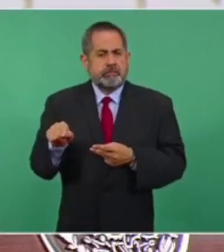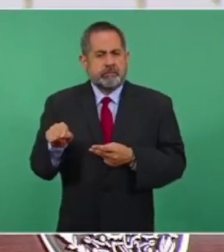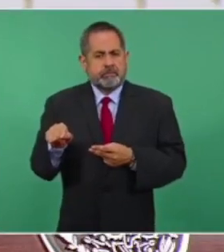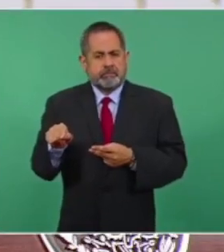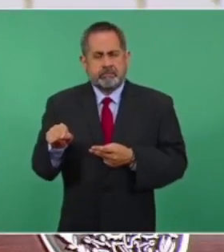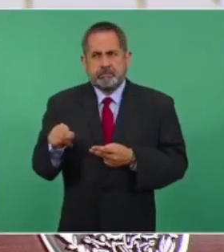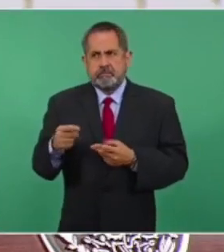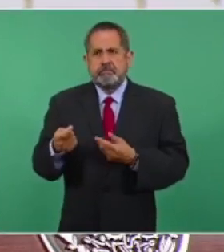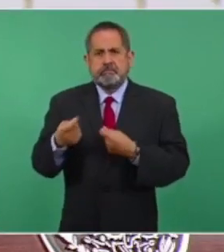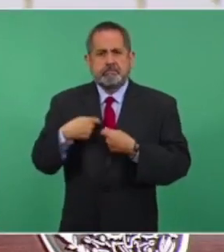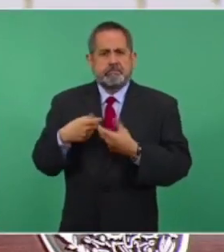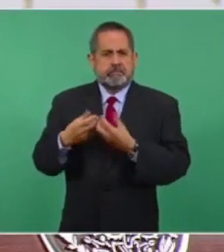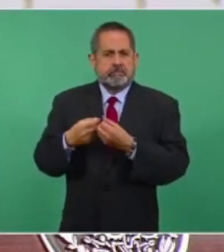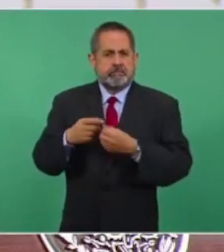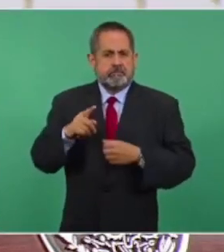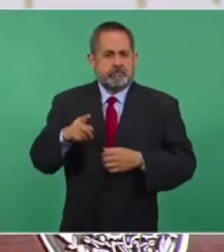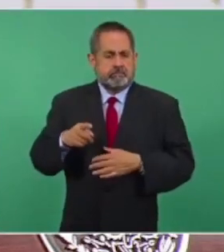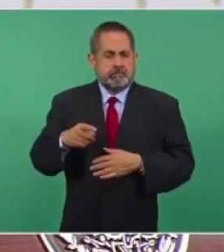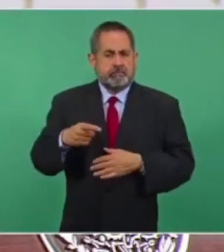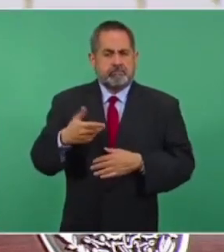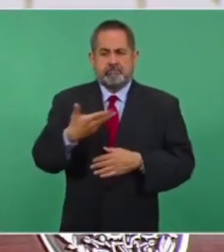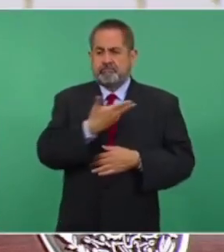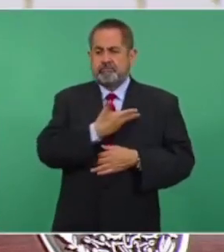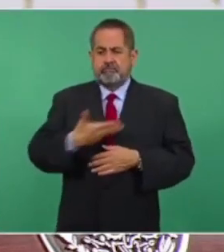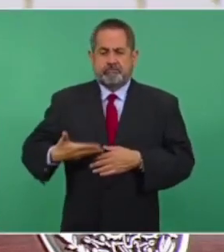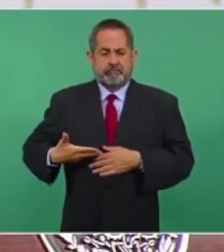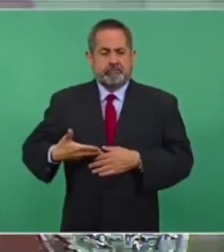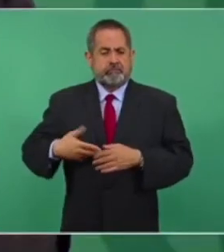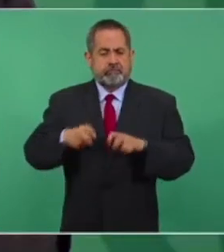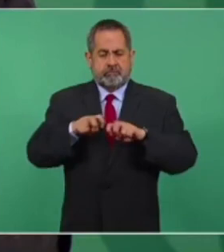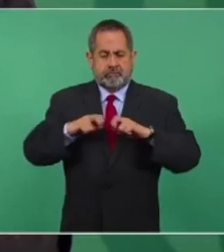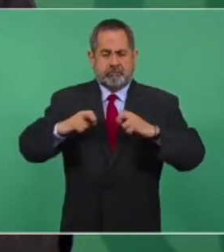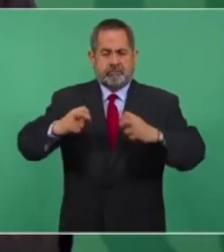nos toca a nosotros la presidencia del Consejo de Seguridad,